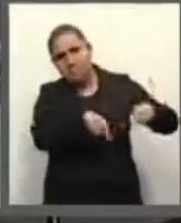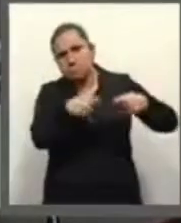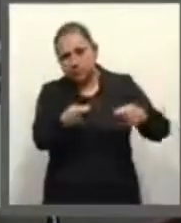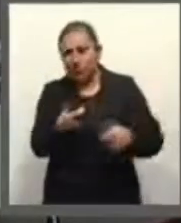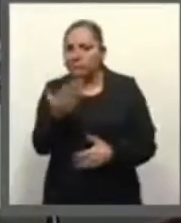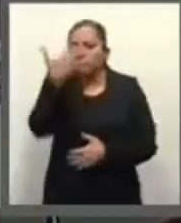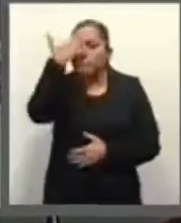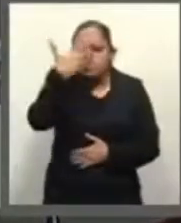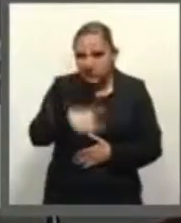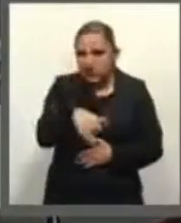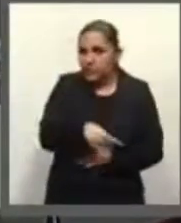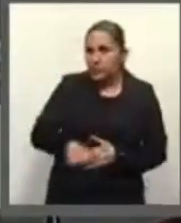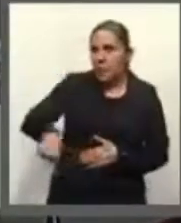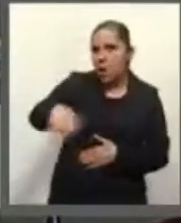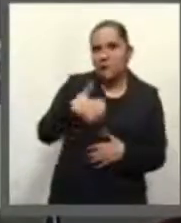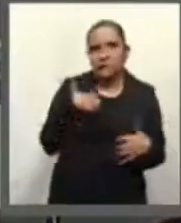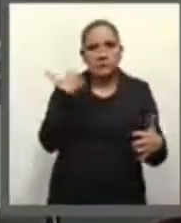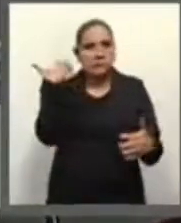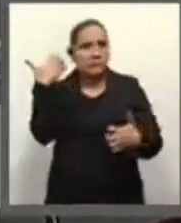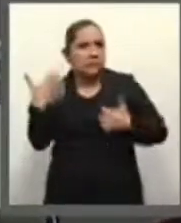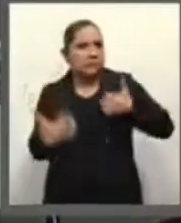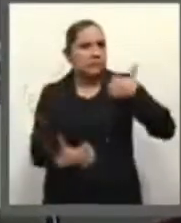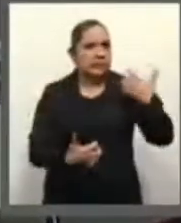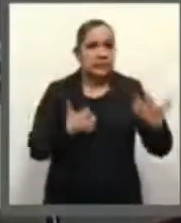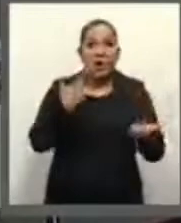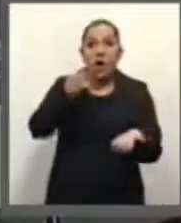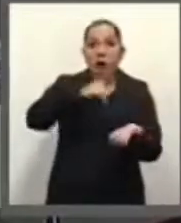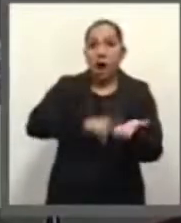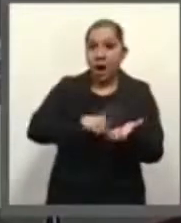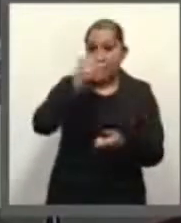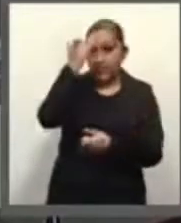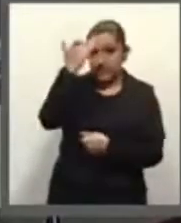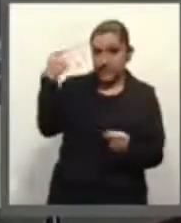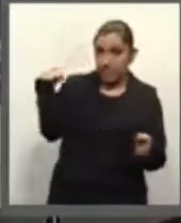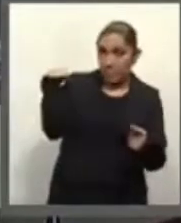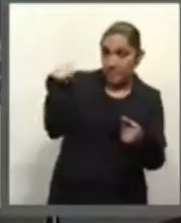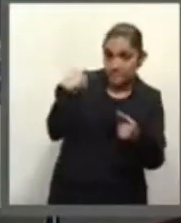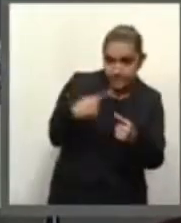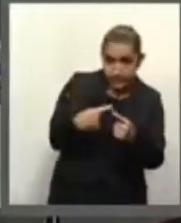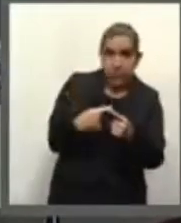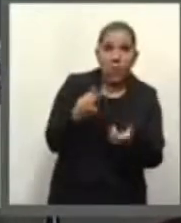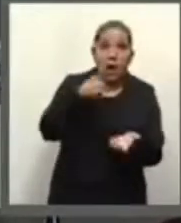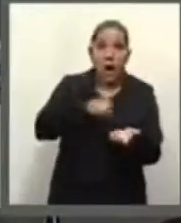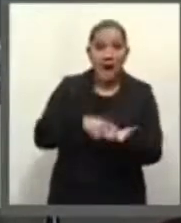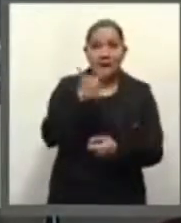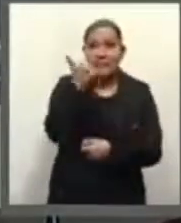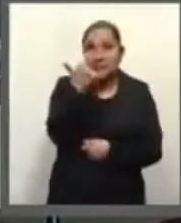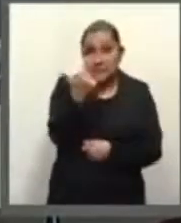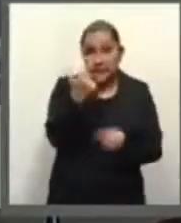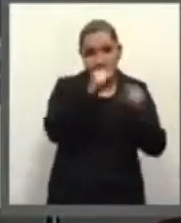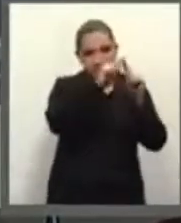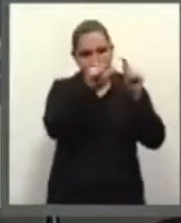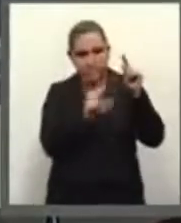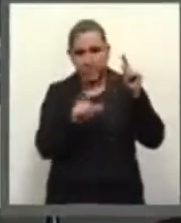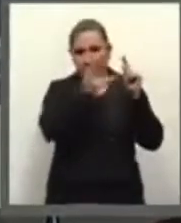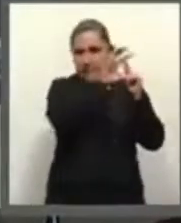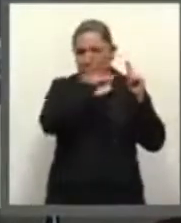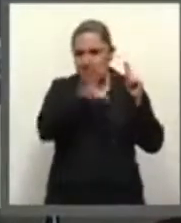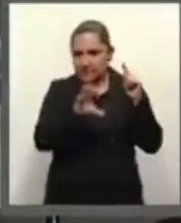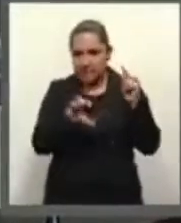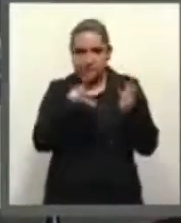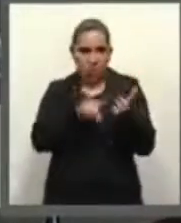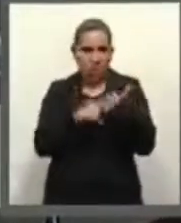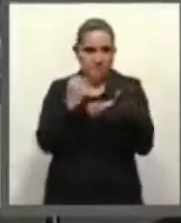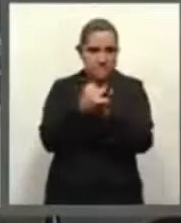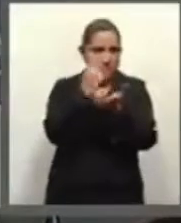y que hay que ponerse mucho ungüento cuando se ganan solamente 7 distritos en el país y que la mayoría del pueblo